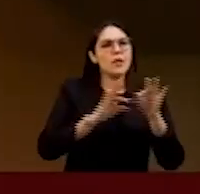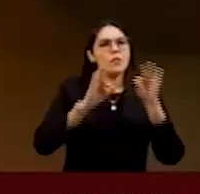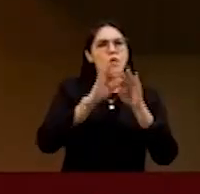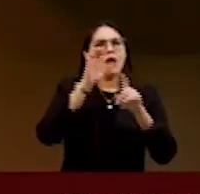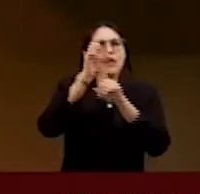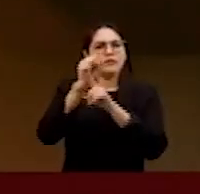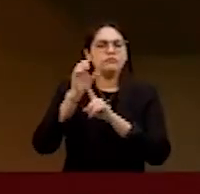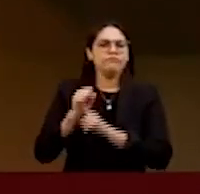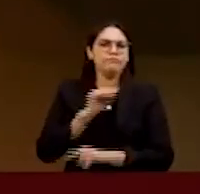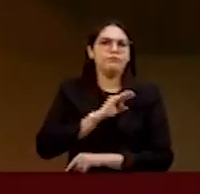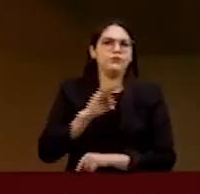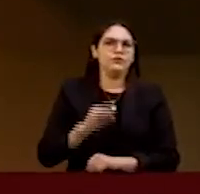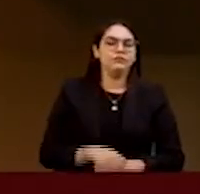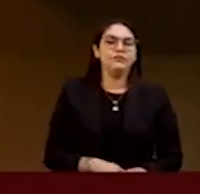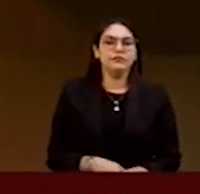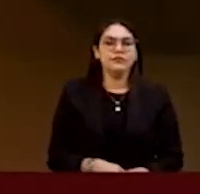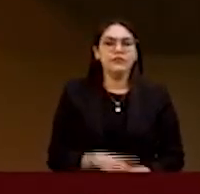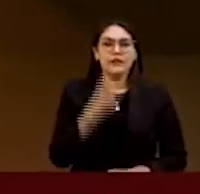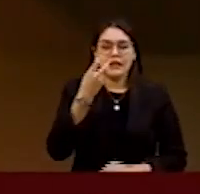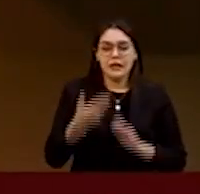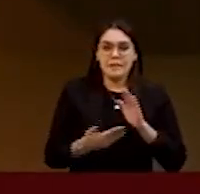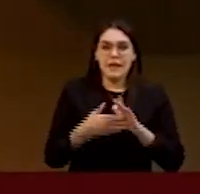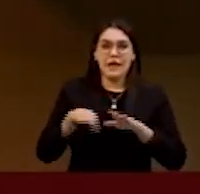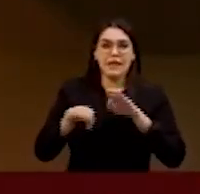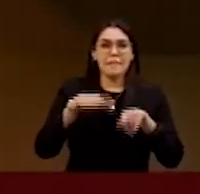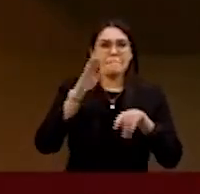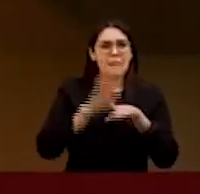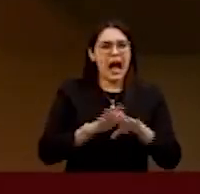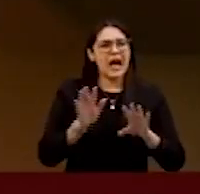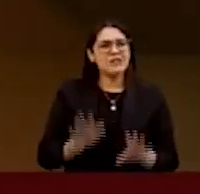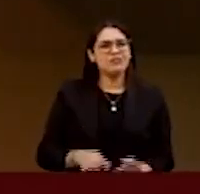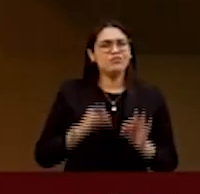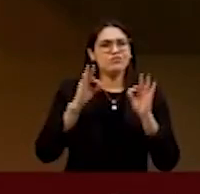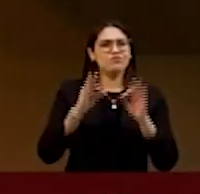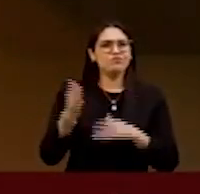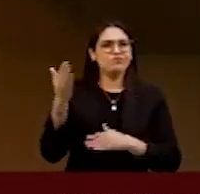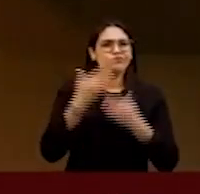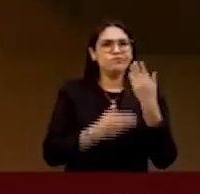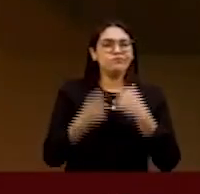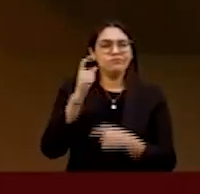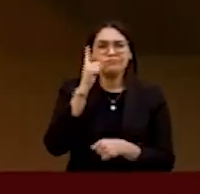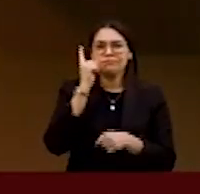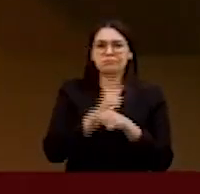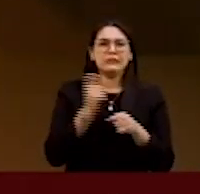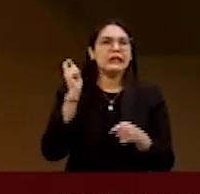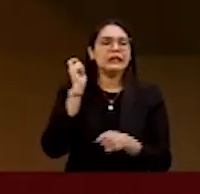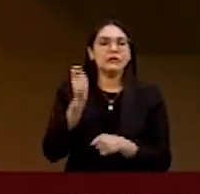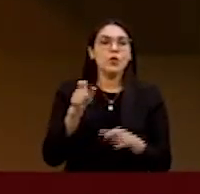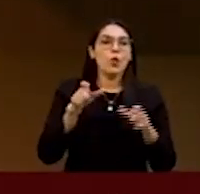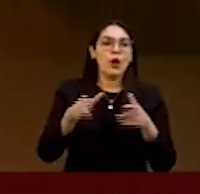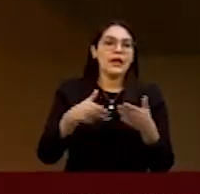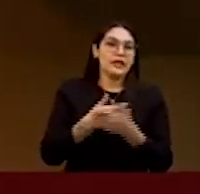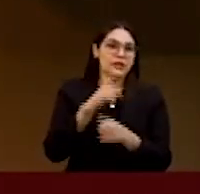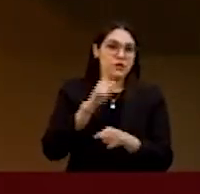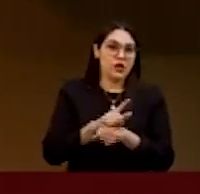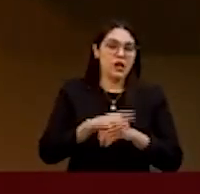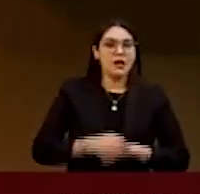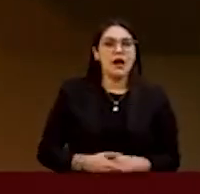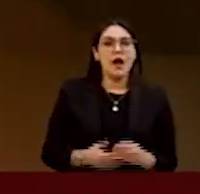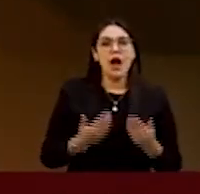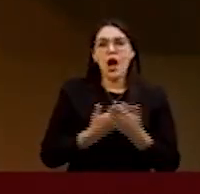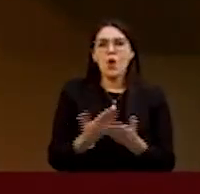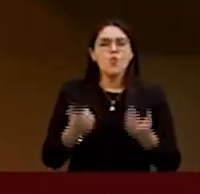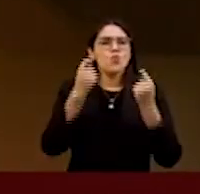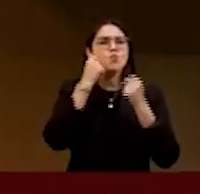Una de las mesas de trabajo más exitosas que construimos fue la de la Guardia Nacional. Una vez más, sin distinción de